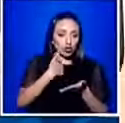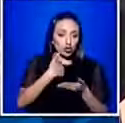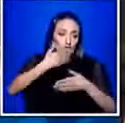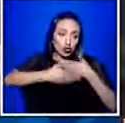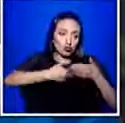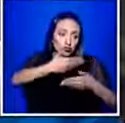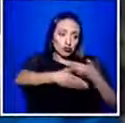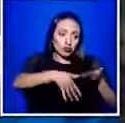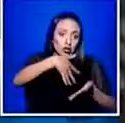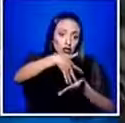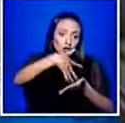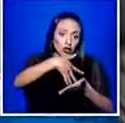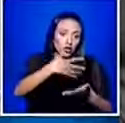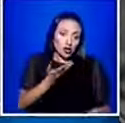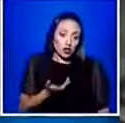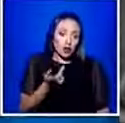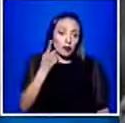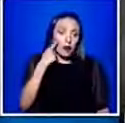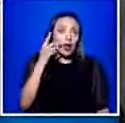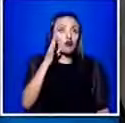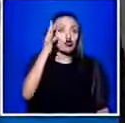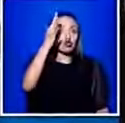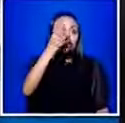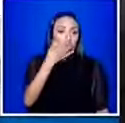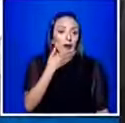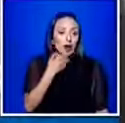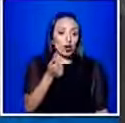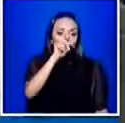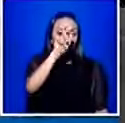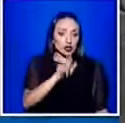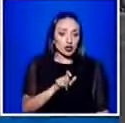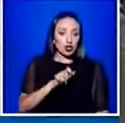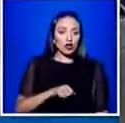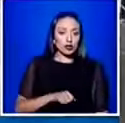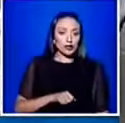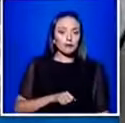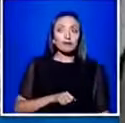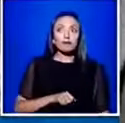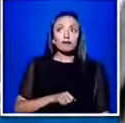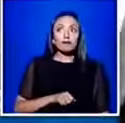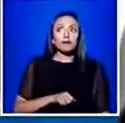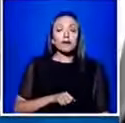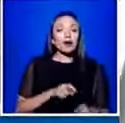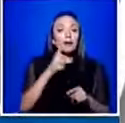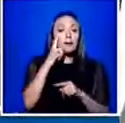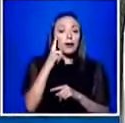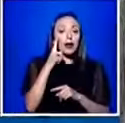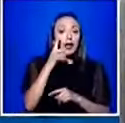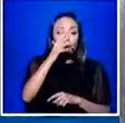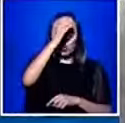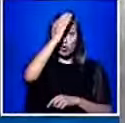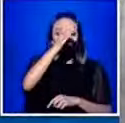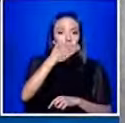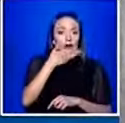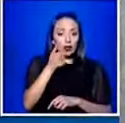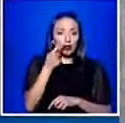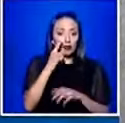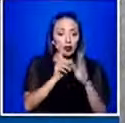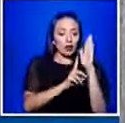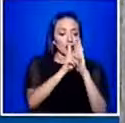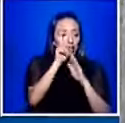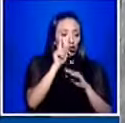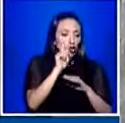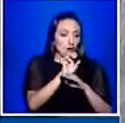estudiando y para ser unas mejores personas. Igual para llevar una mejor cultura y para el desarrollo del